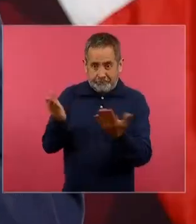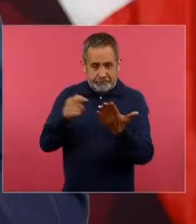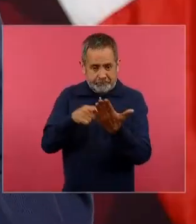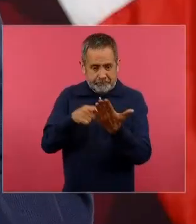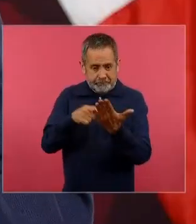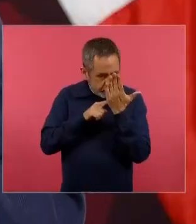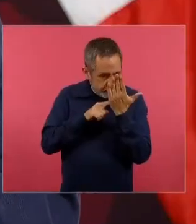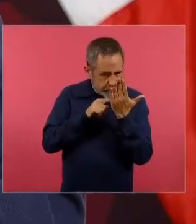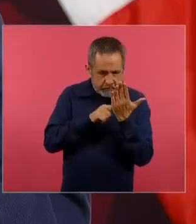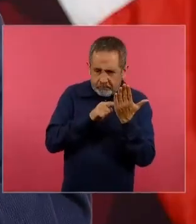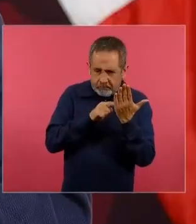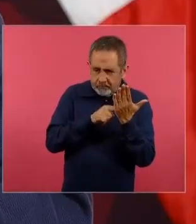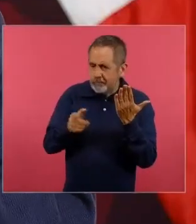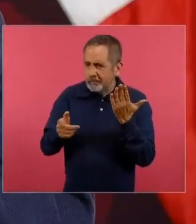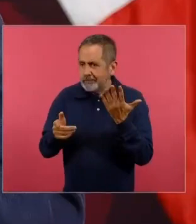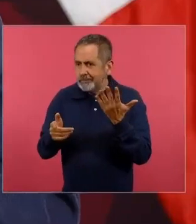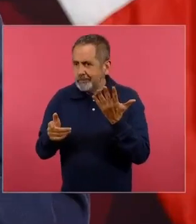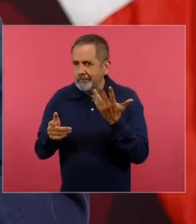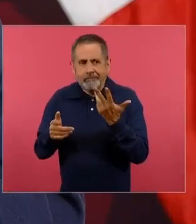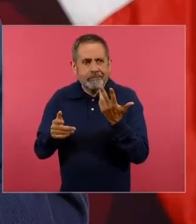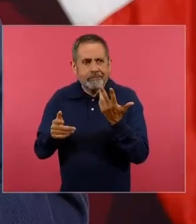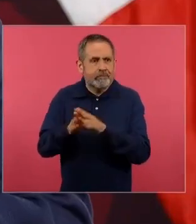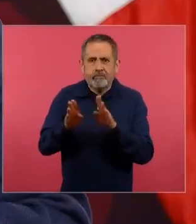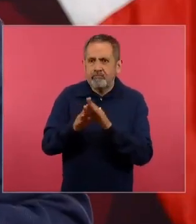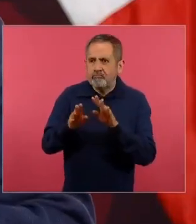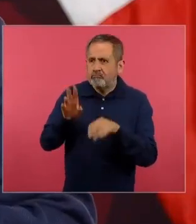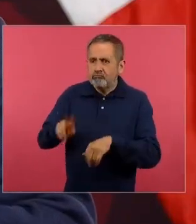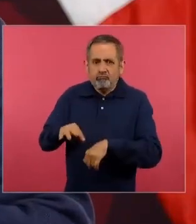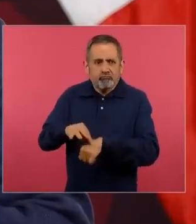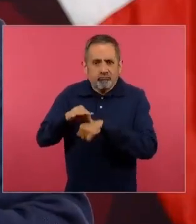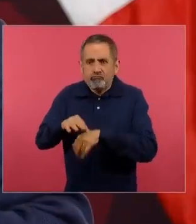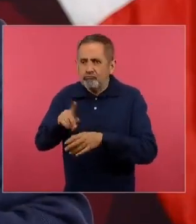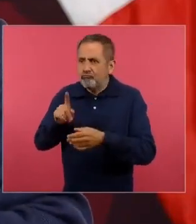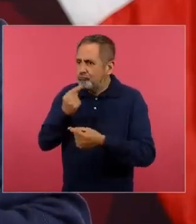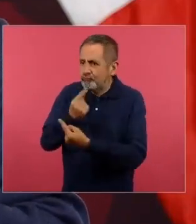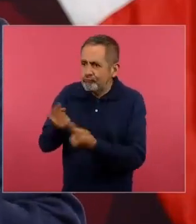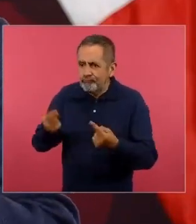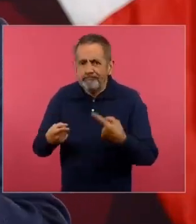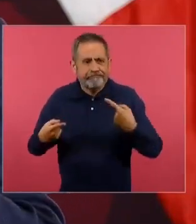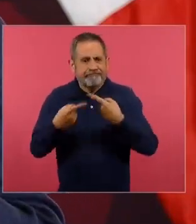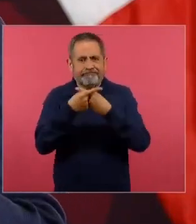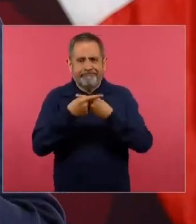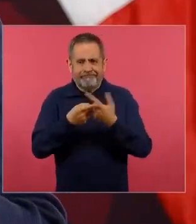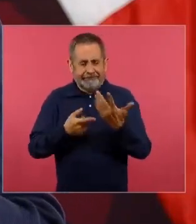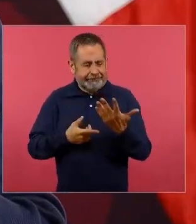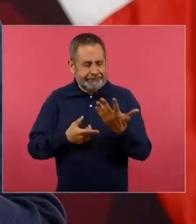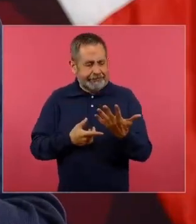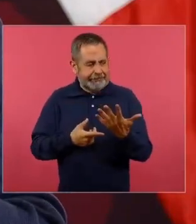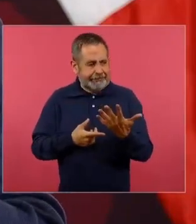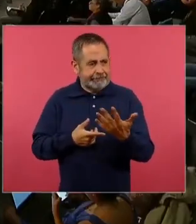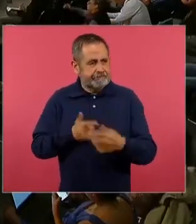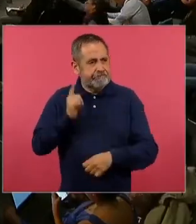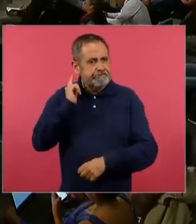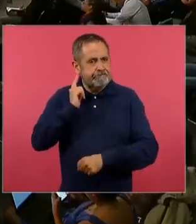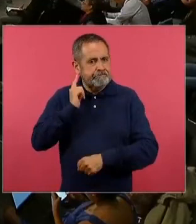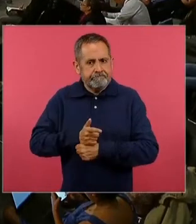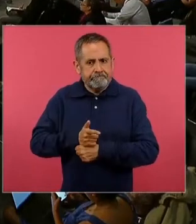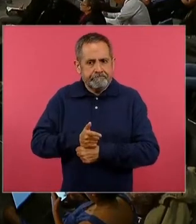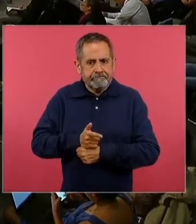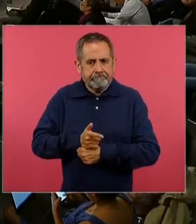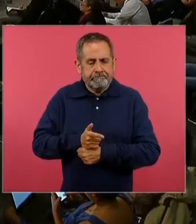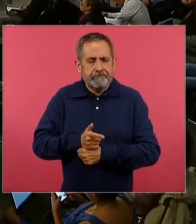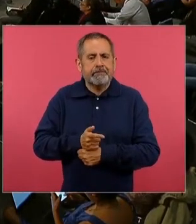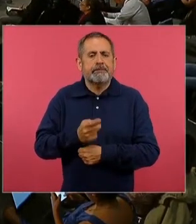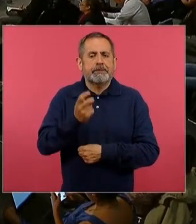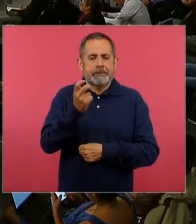imposible llevarlos a la práctica en la vida cotidiana de los niños. Entonces, ¿qué es lo que estamos buscando?